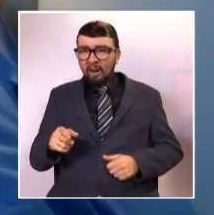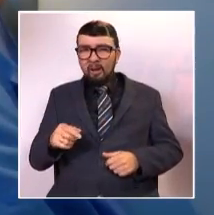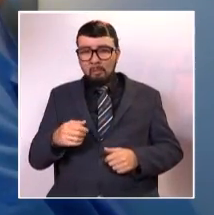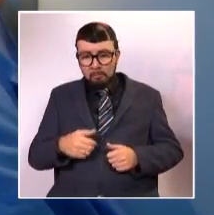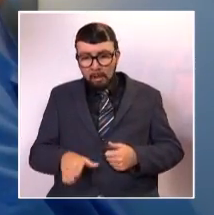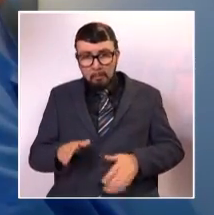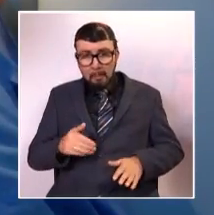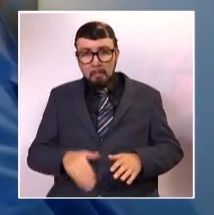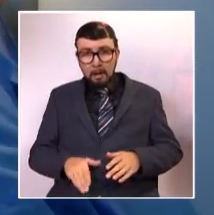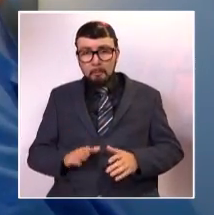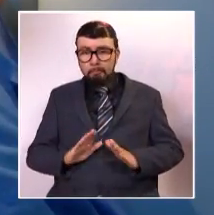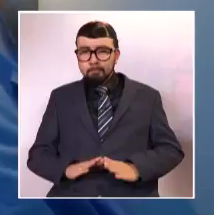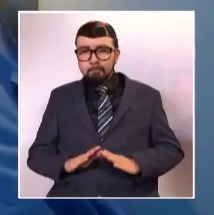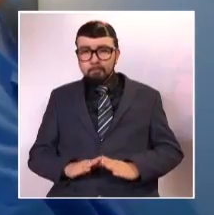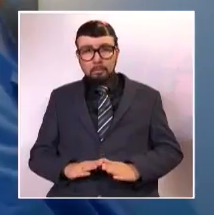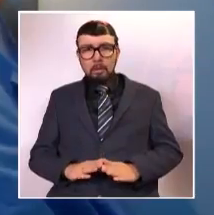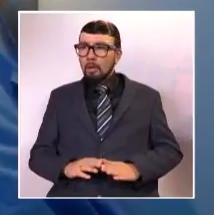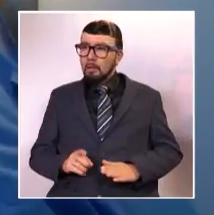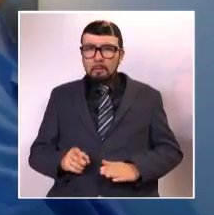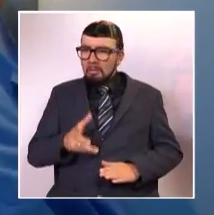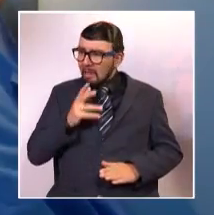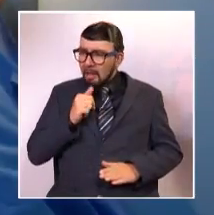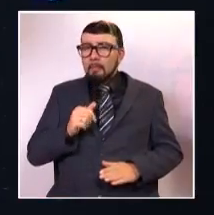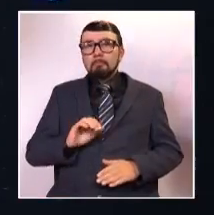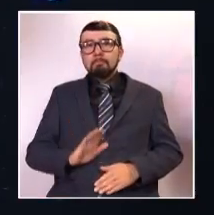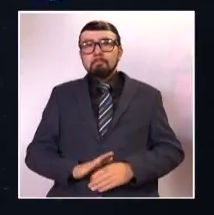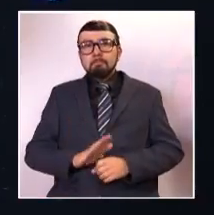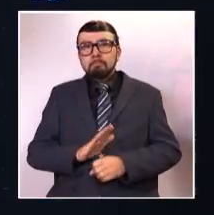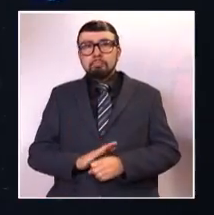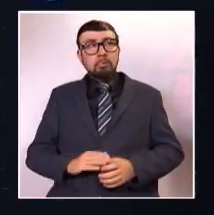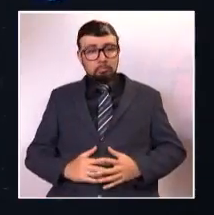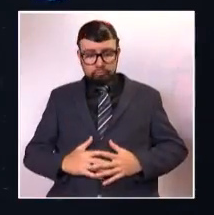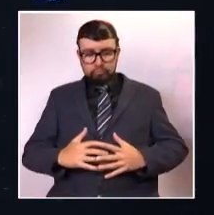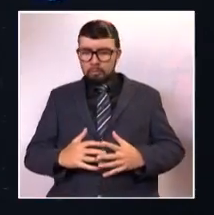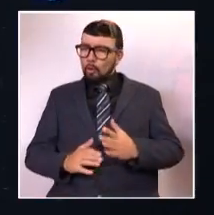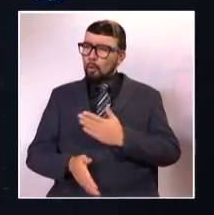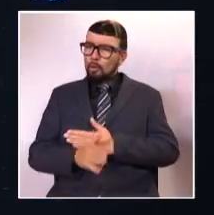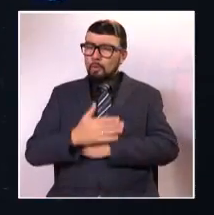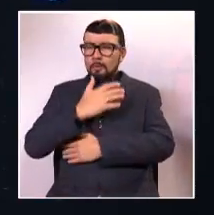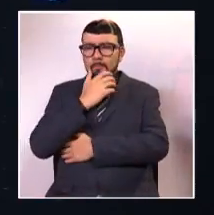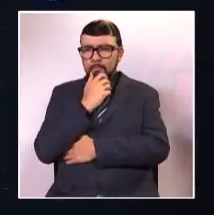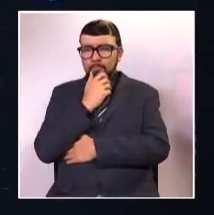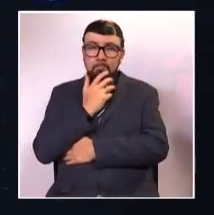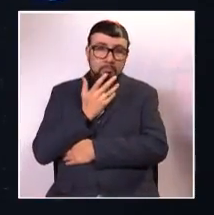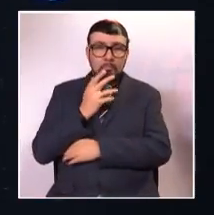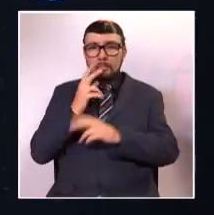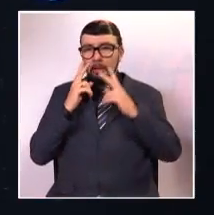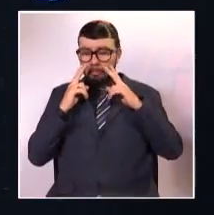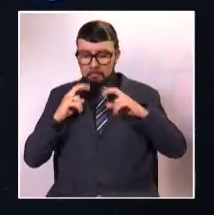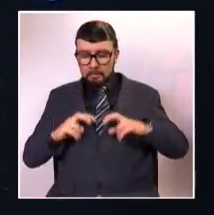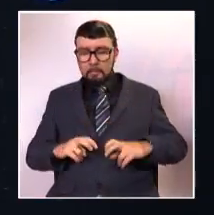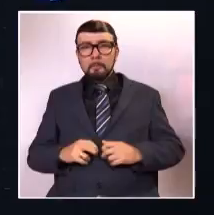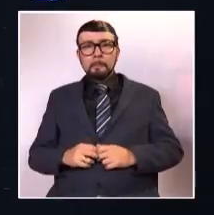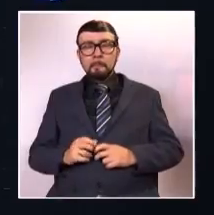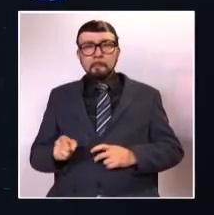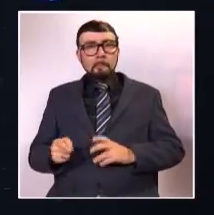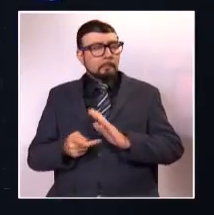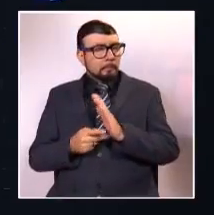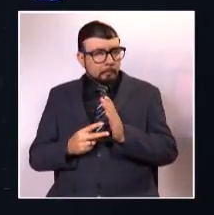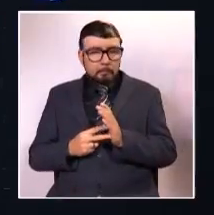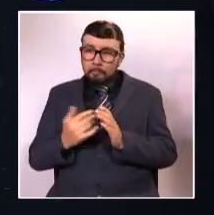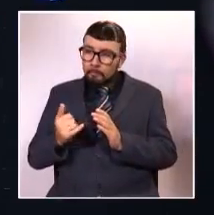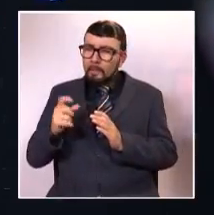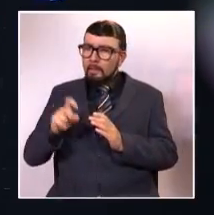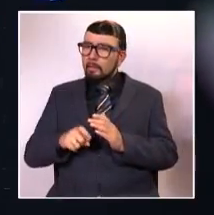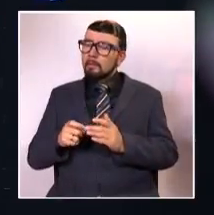vesical, es decir, si no está orinando todo y ha quedado una parte de orina en la vejiga. Es algo que tenemos que